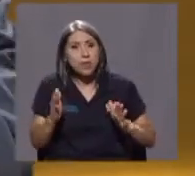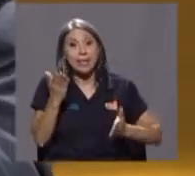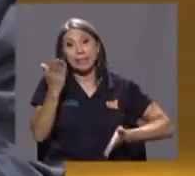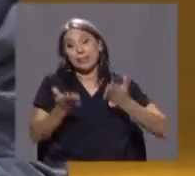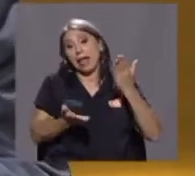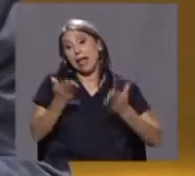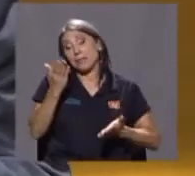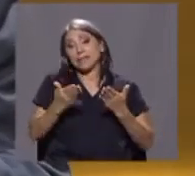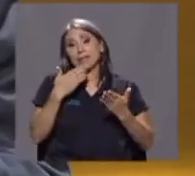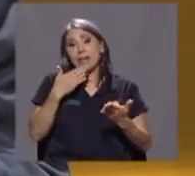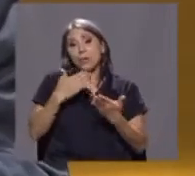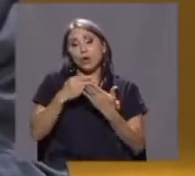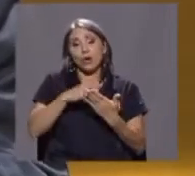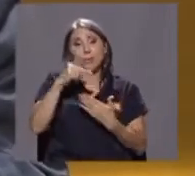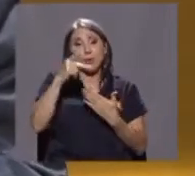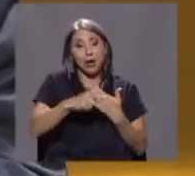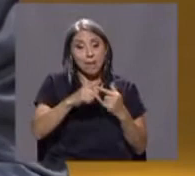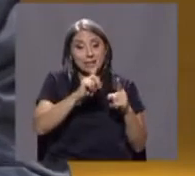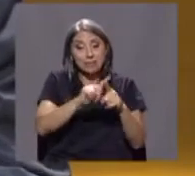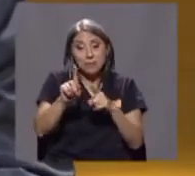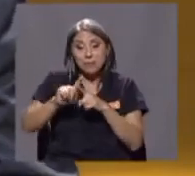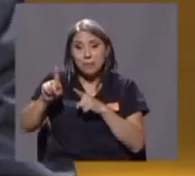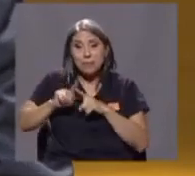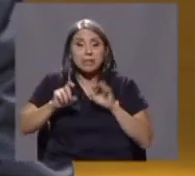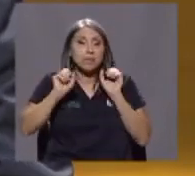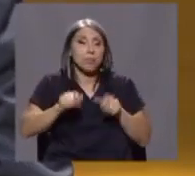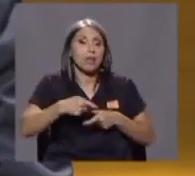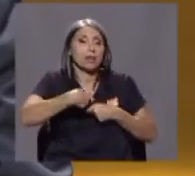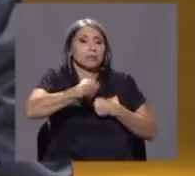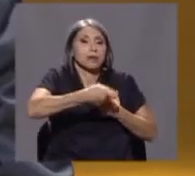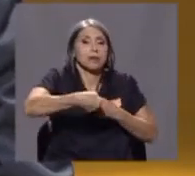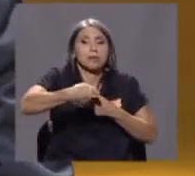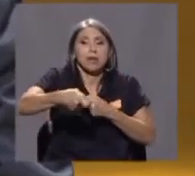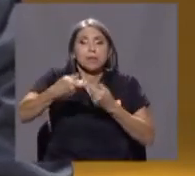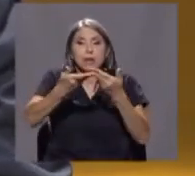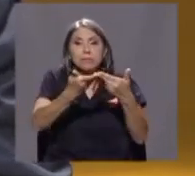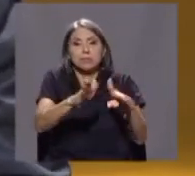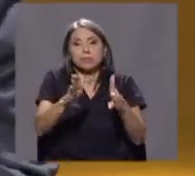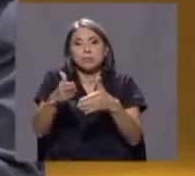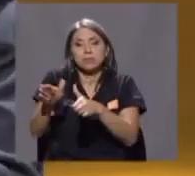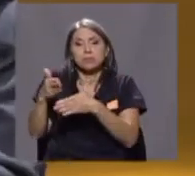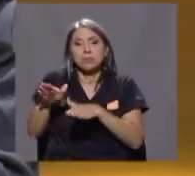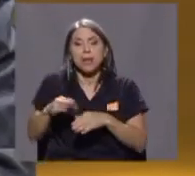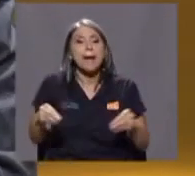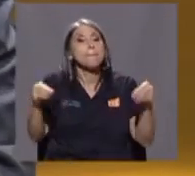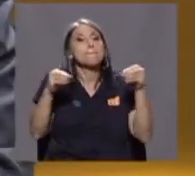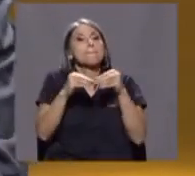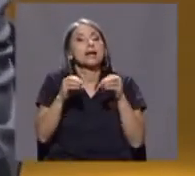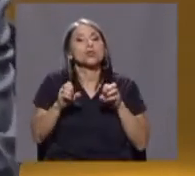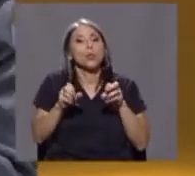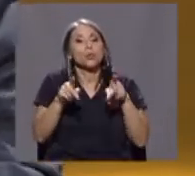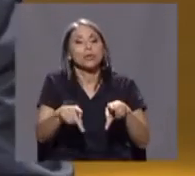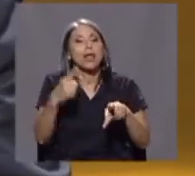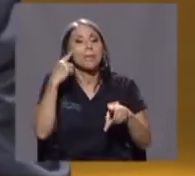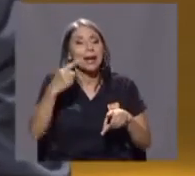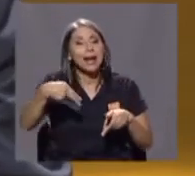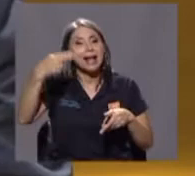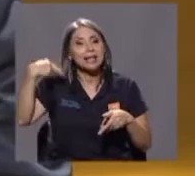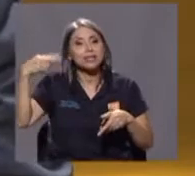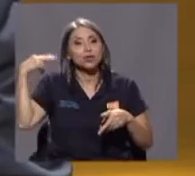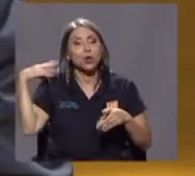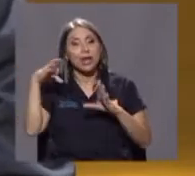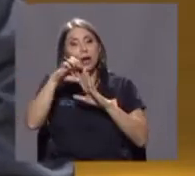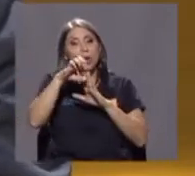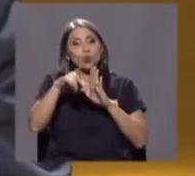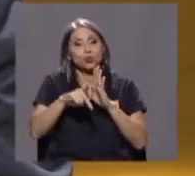programas en el sentido de darle más espacio a la historia constitucional costarricense en detrimento de algunas otras, como digamos